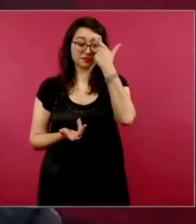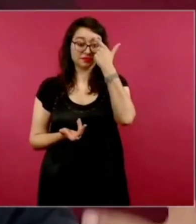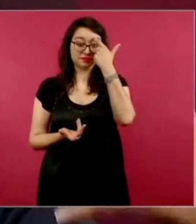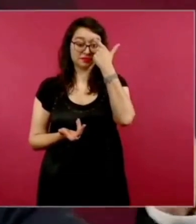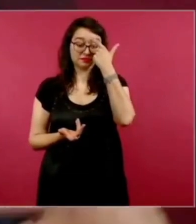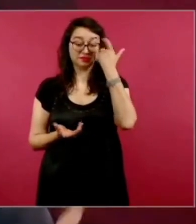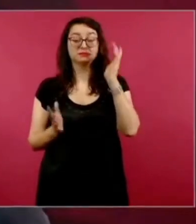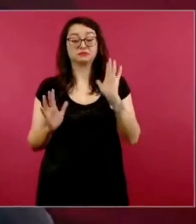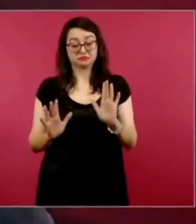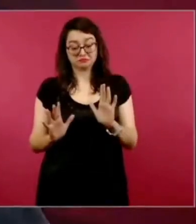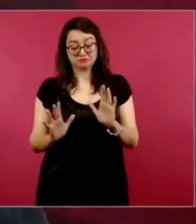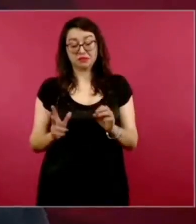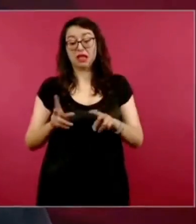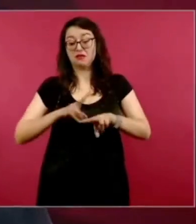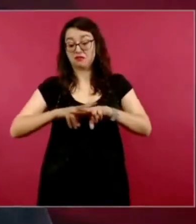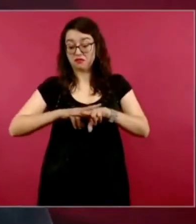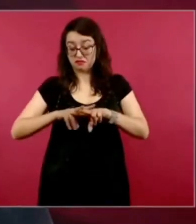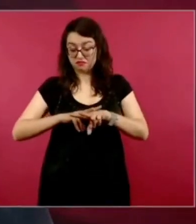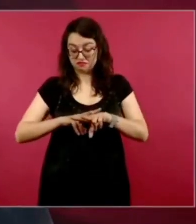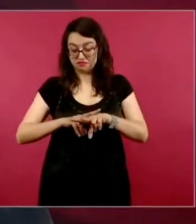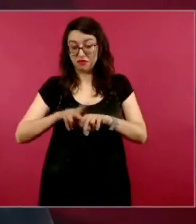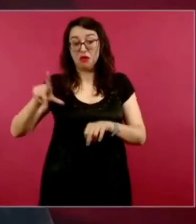a los ferrocarriles,